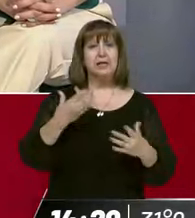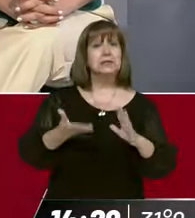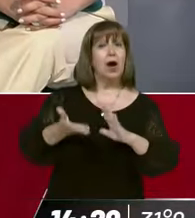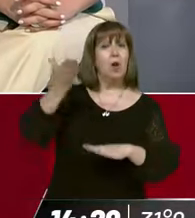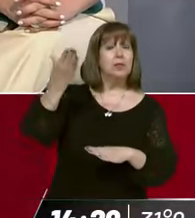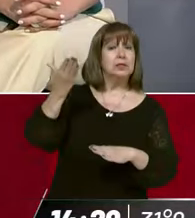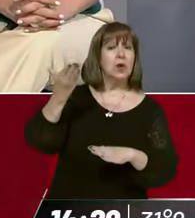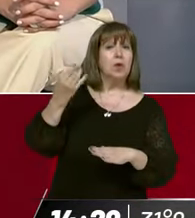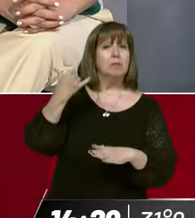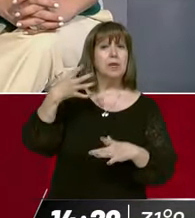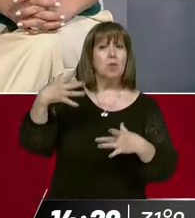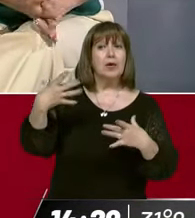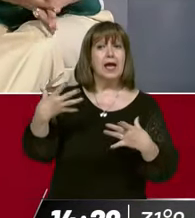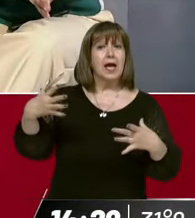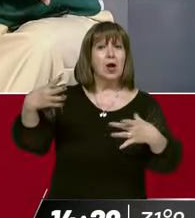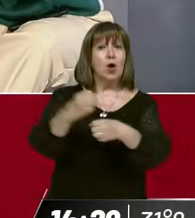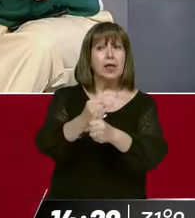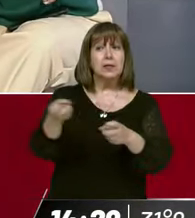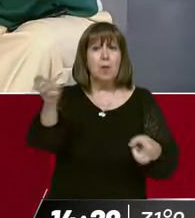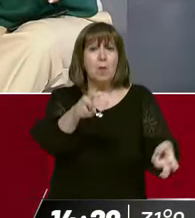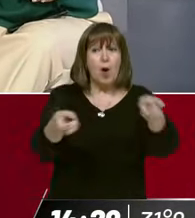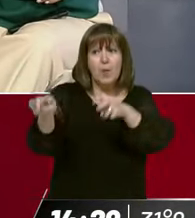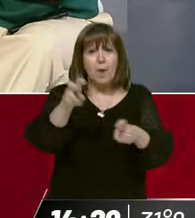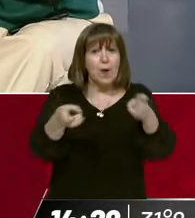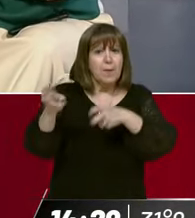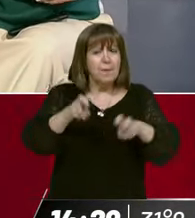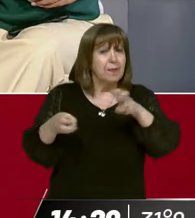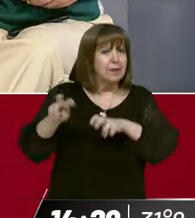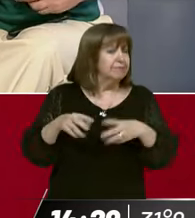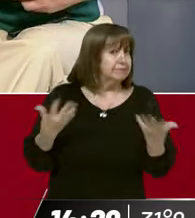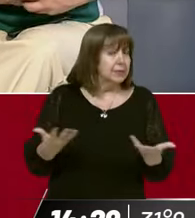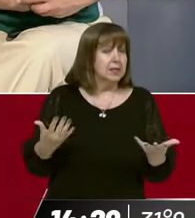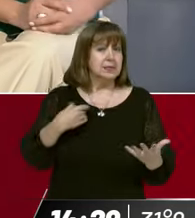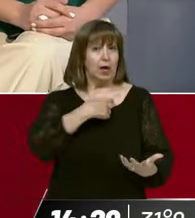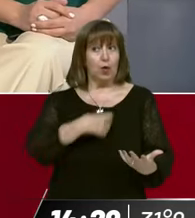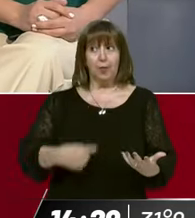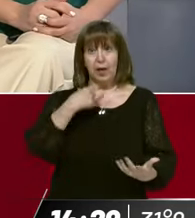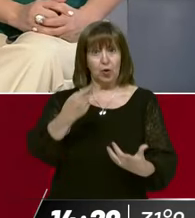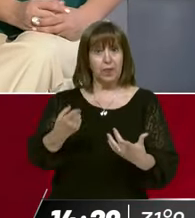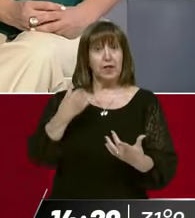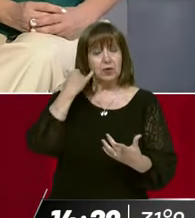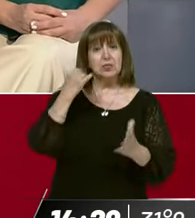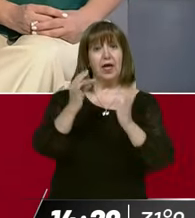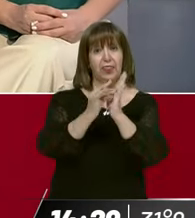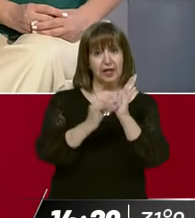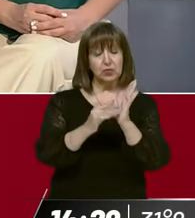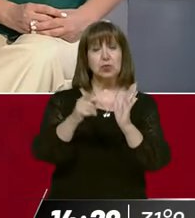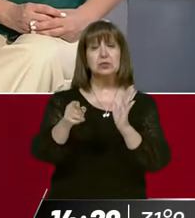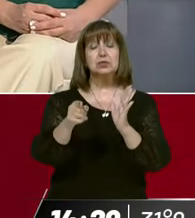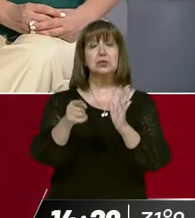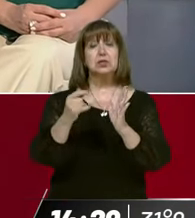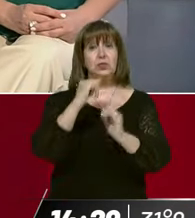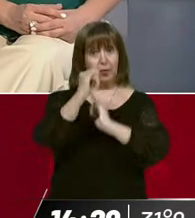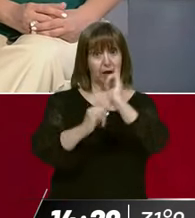aumentó el uso del transporte público de pasajeros. Esto fue ratificado por el gobierno provincial, que nos compartió datos. Algunos de ellos se